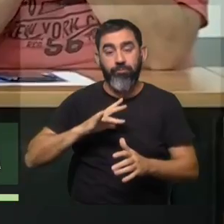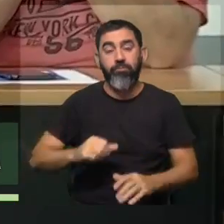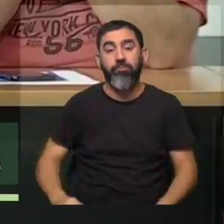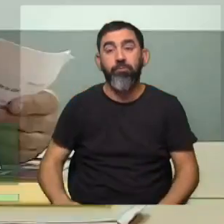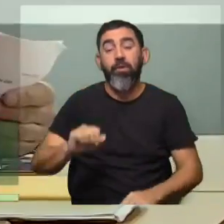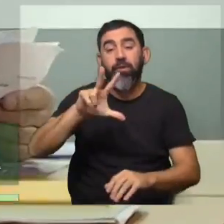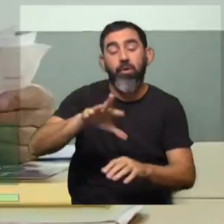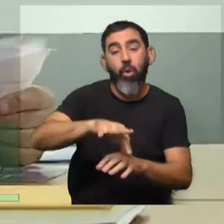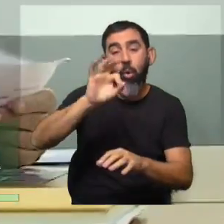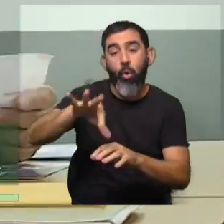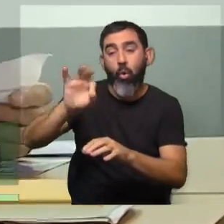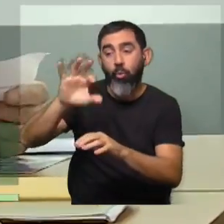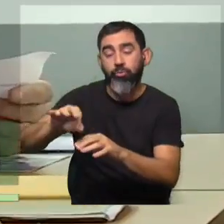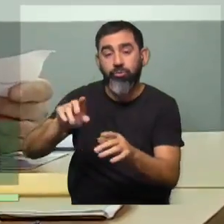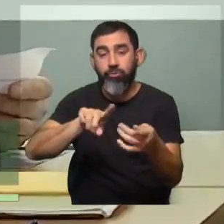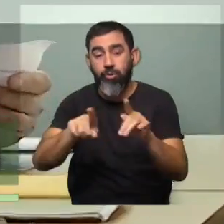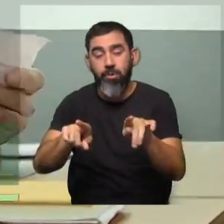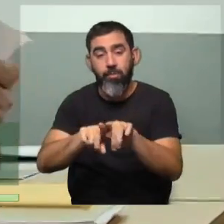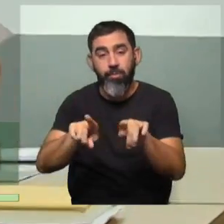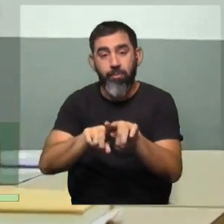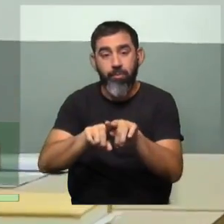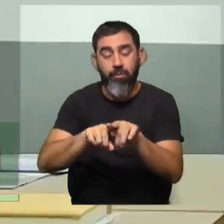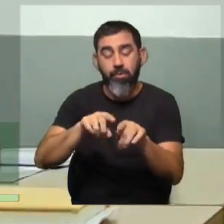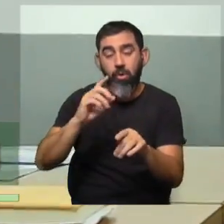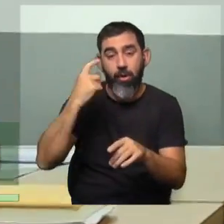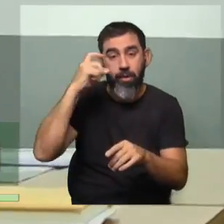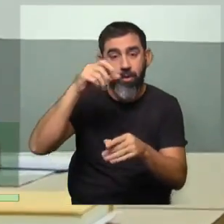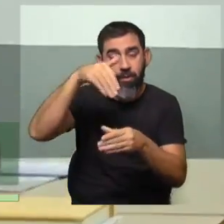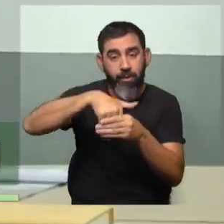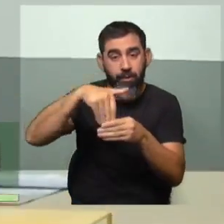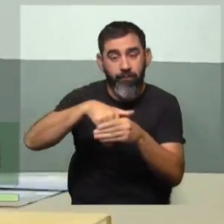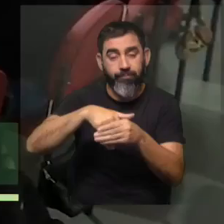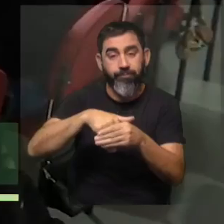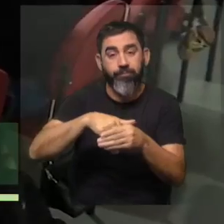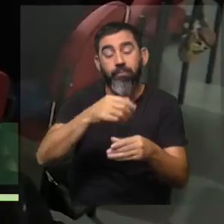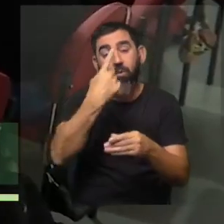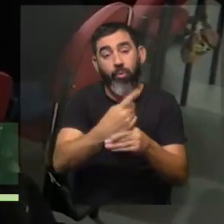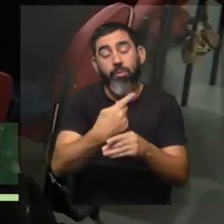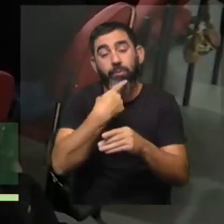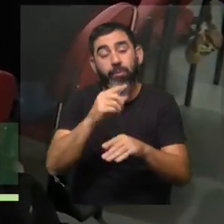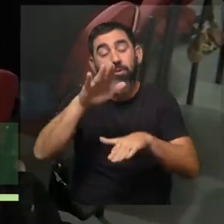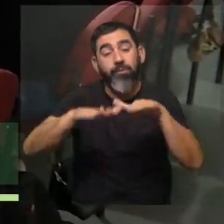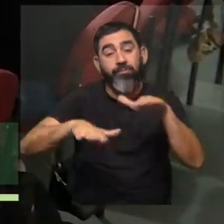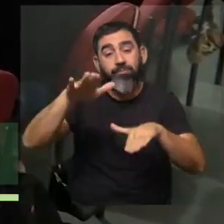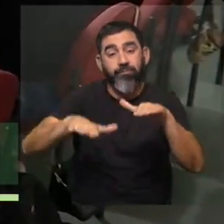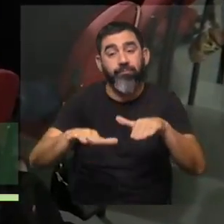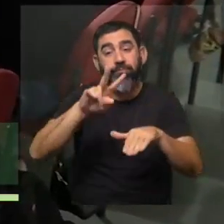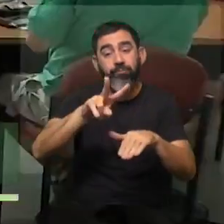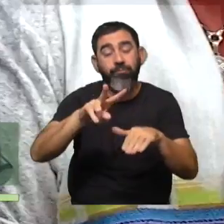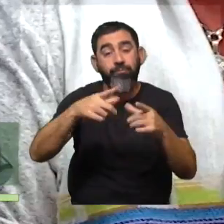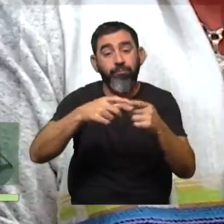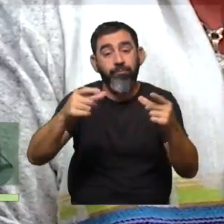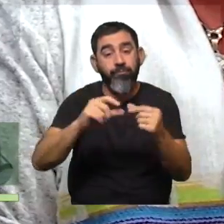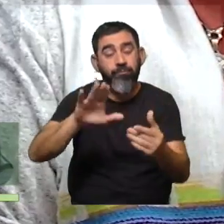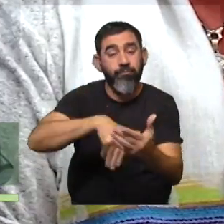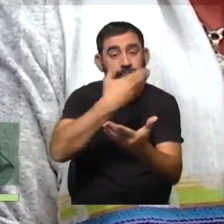momento hay tres opciones que tienen similar adhesión dentro del movimiento obrero estas opciones están sustentadas sobre dos papeletas